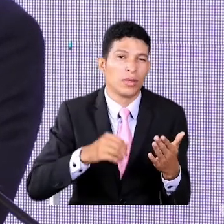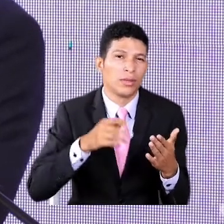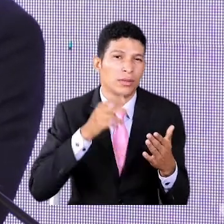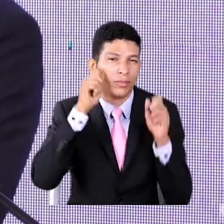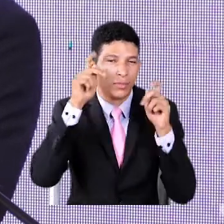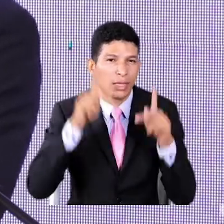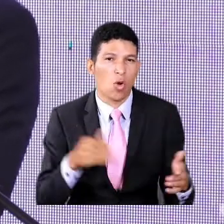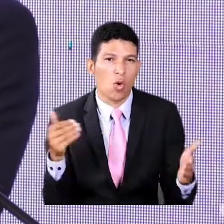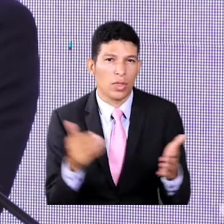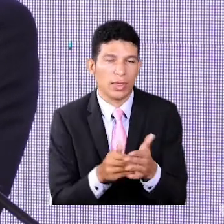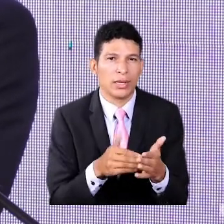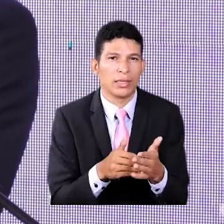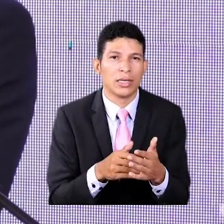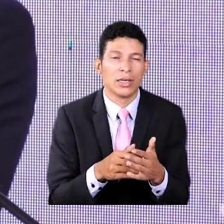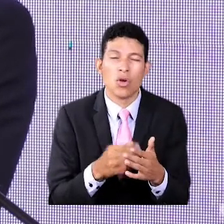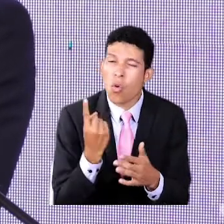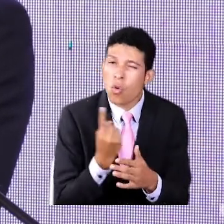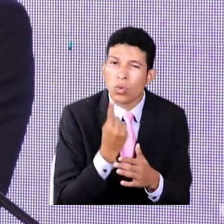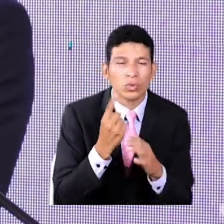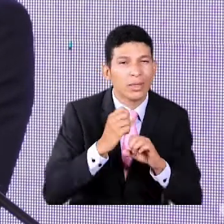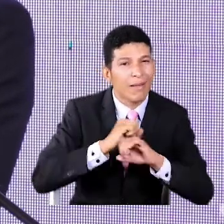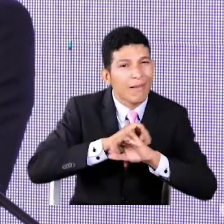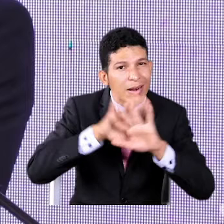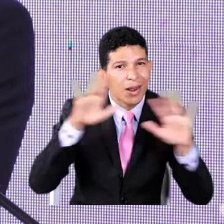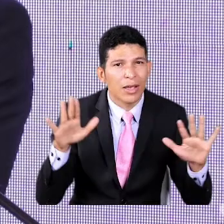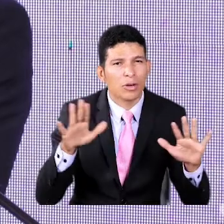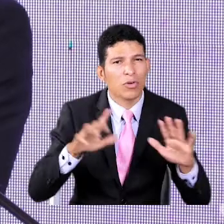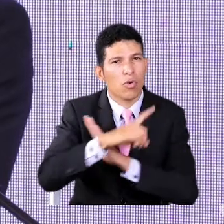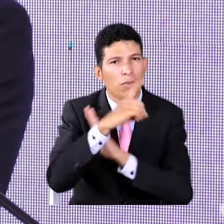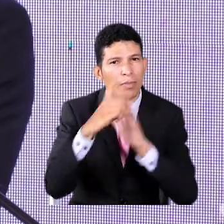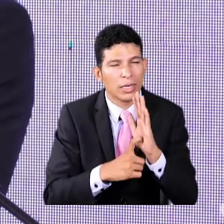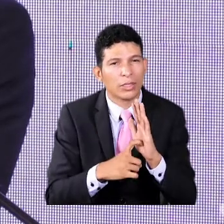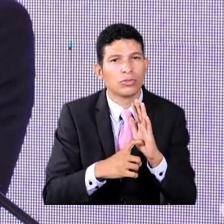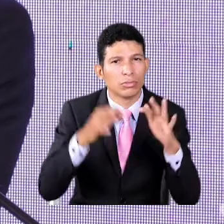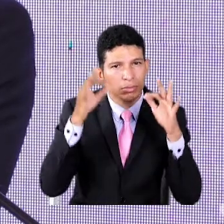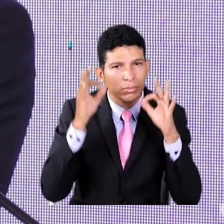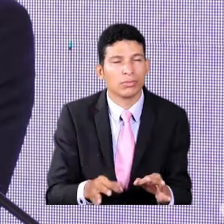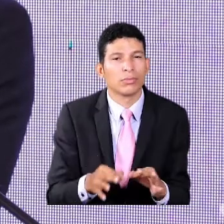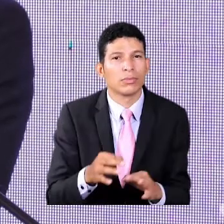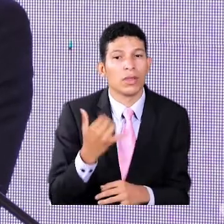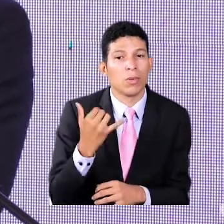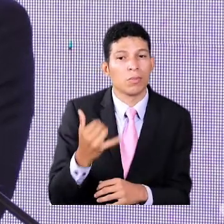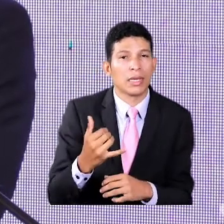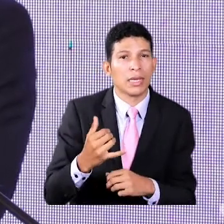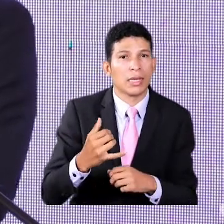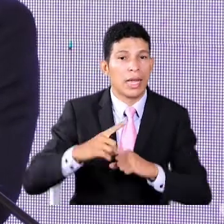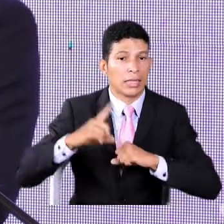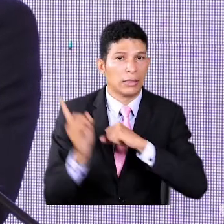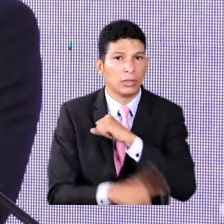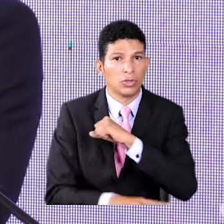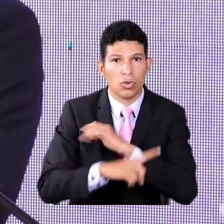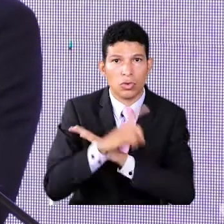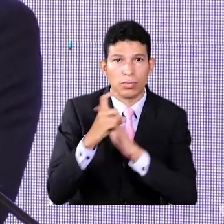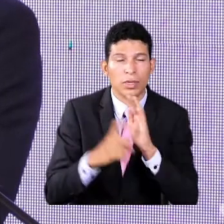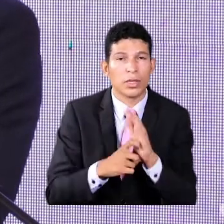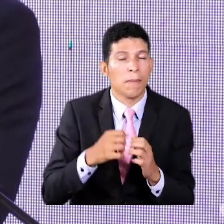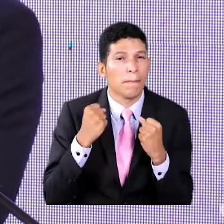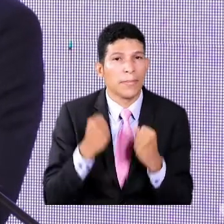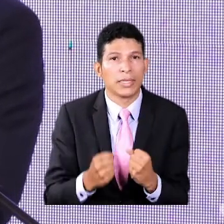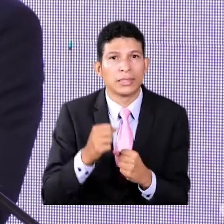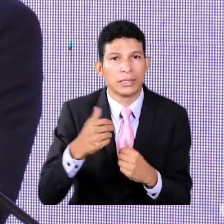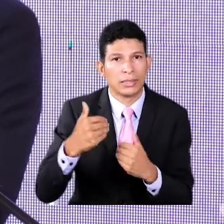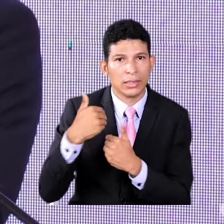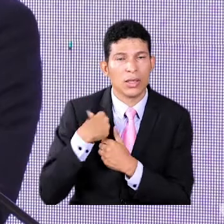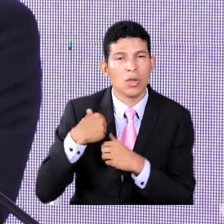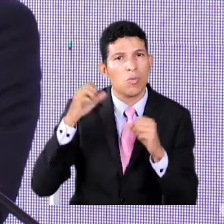esclarecimiento completo y total y la sanción de los máximos responsables fomentarán la consolidación